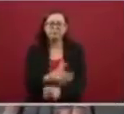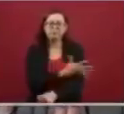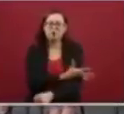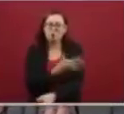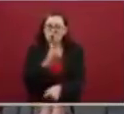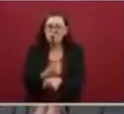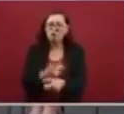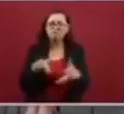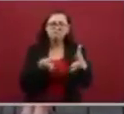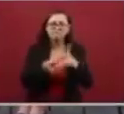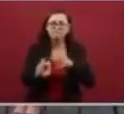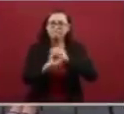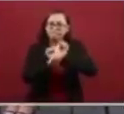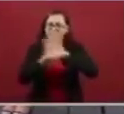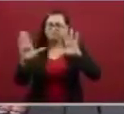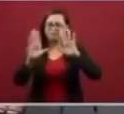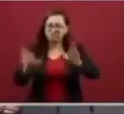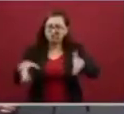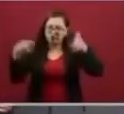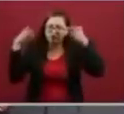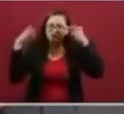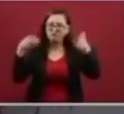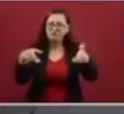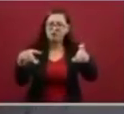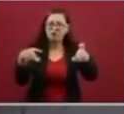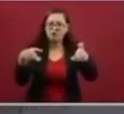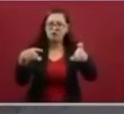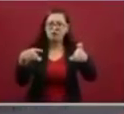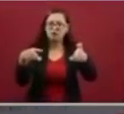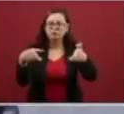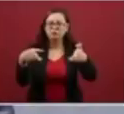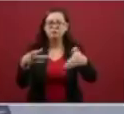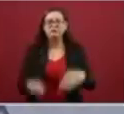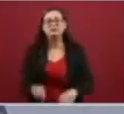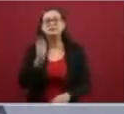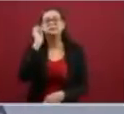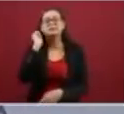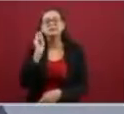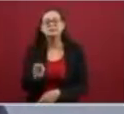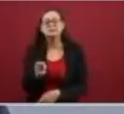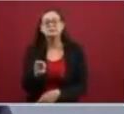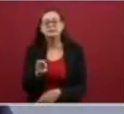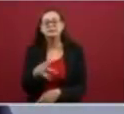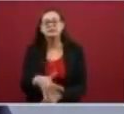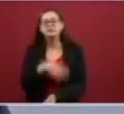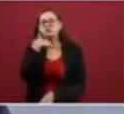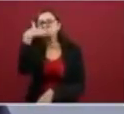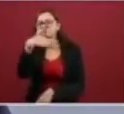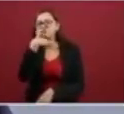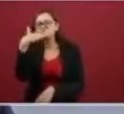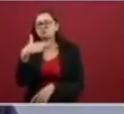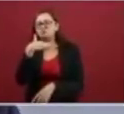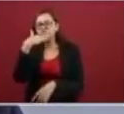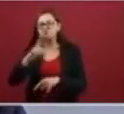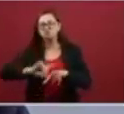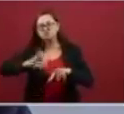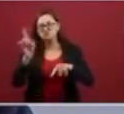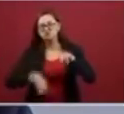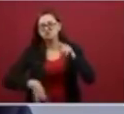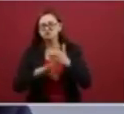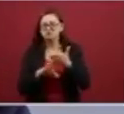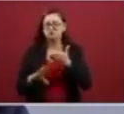enfocado este acuerdo a erradicar la corrupción en los procesos